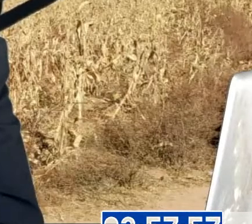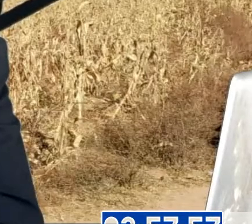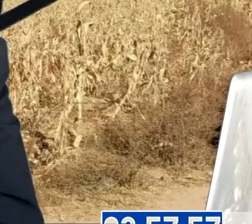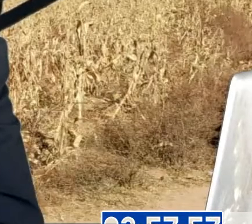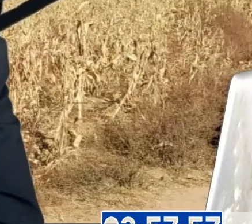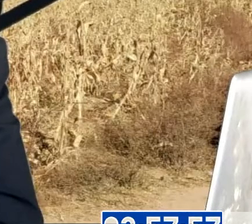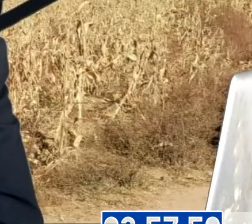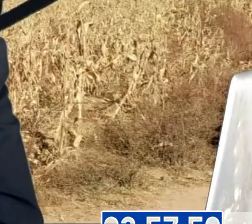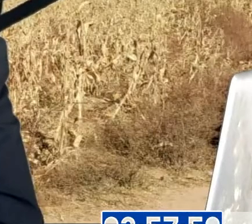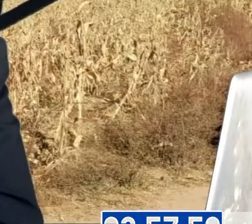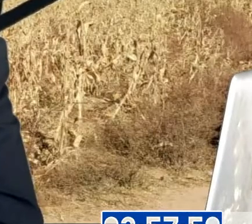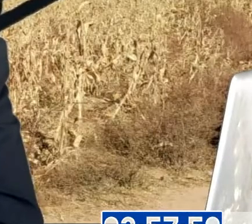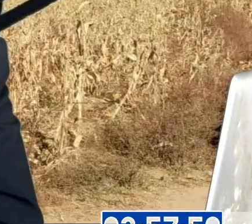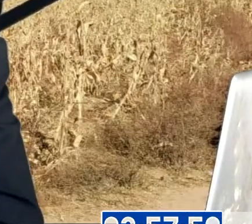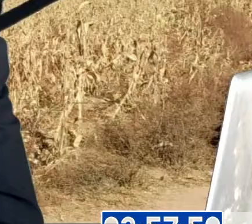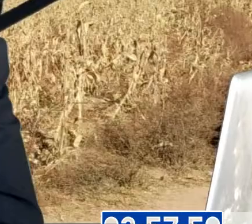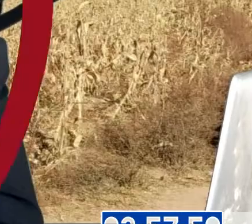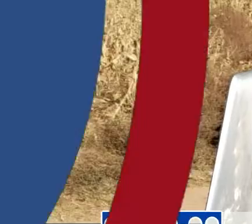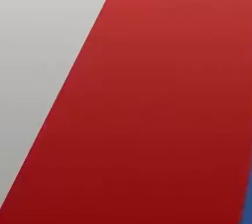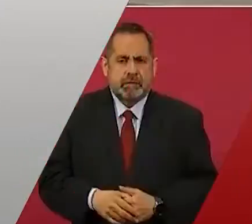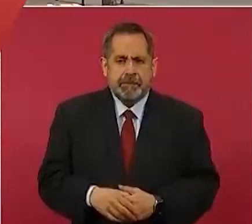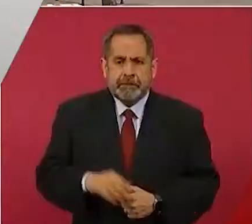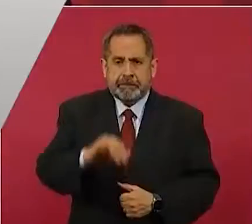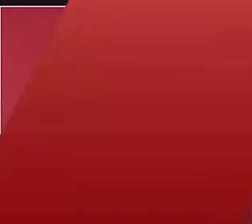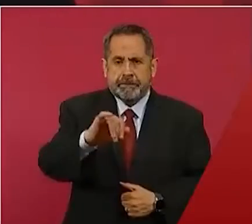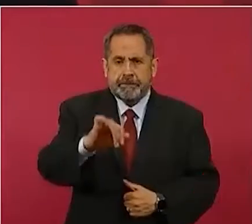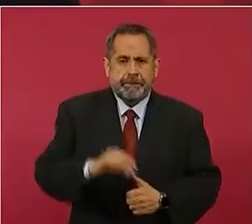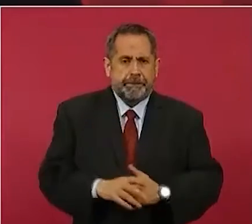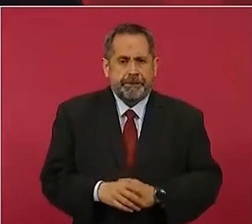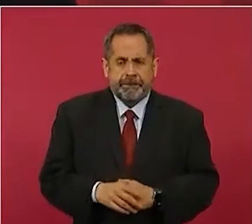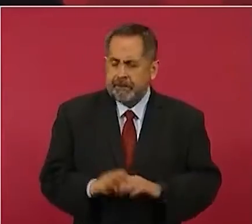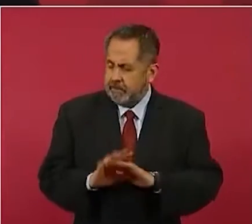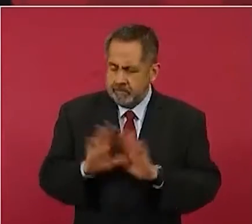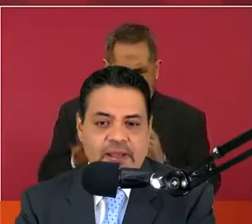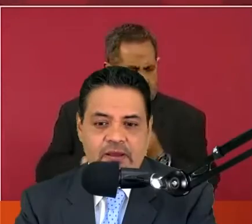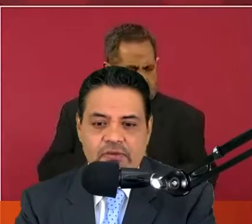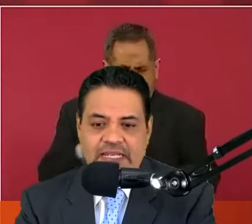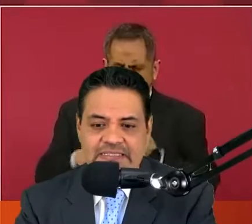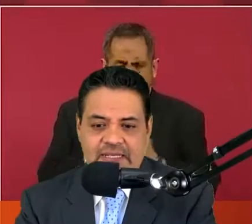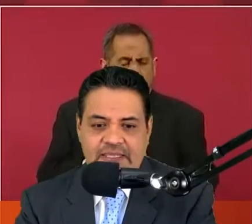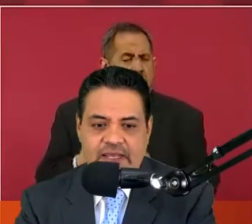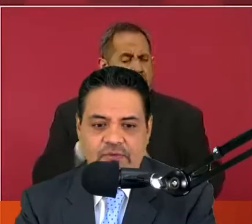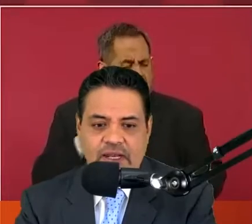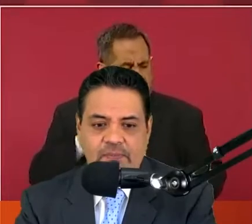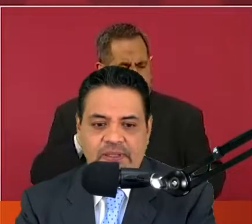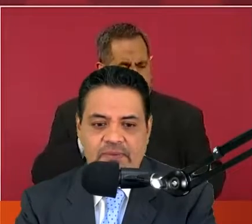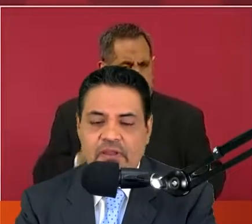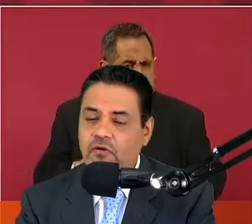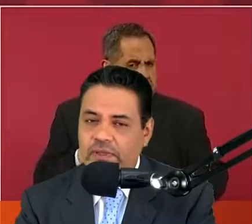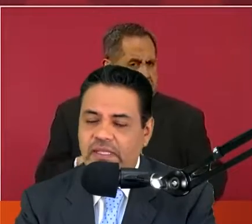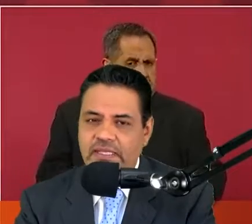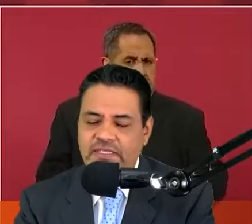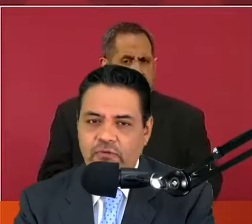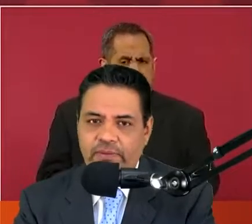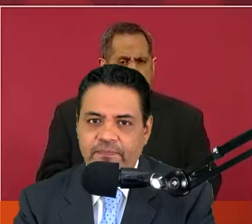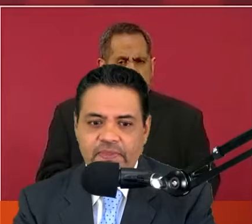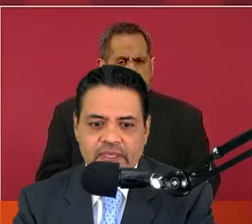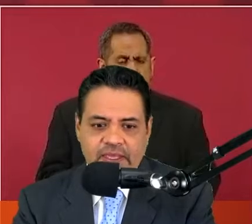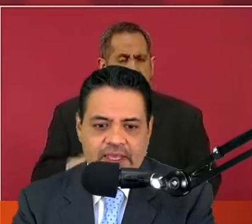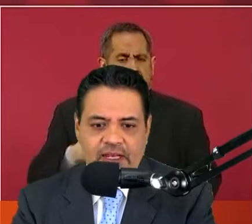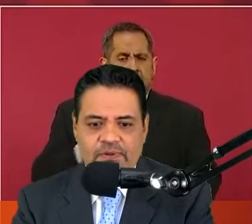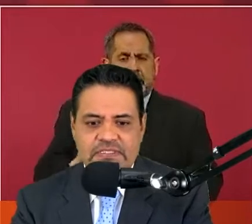del subsecretario Hugo López-Gatell, quien está siendo acusado de varios delitos por el manejo de la estrategia contra la pandemia de